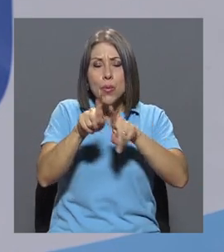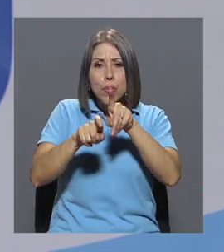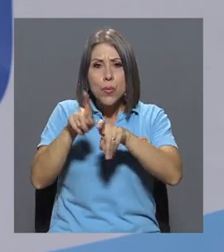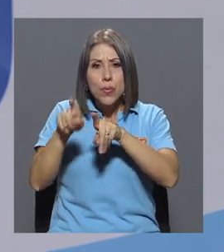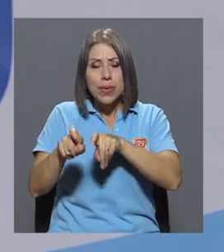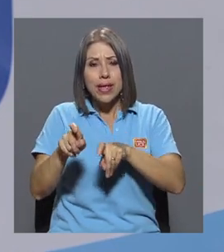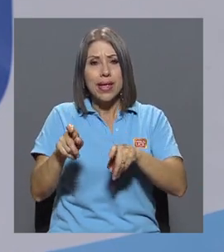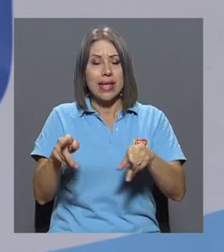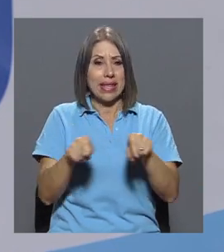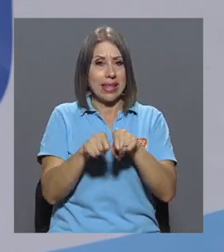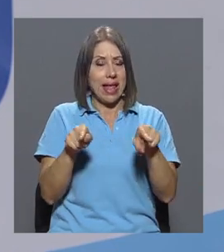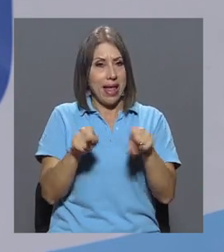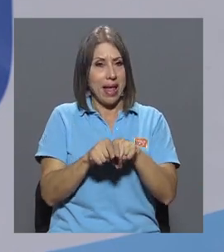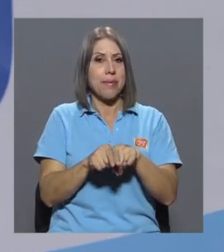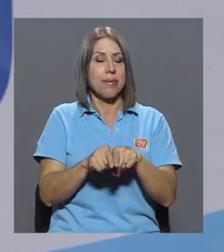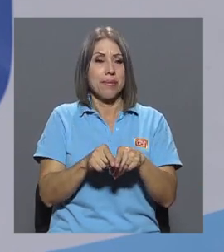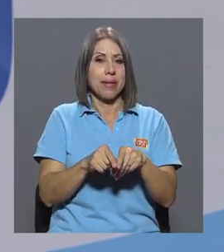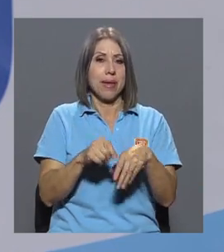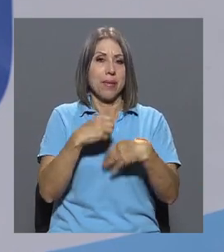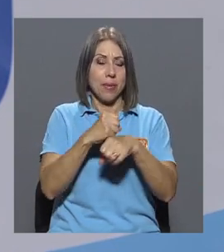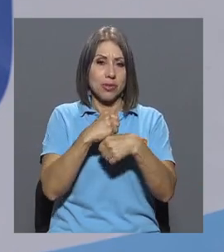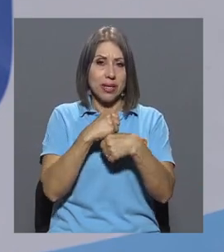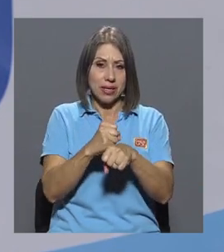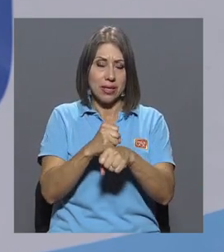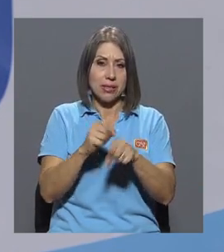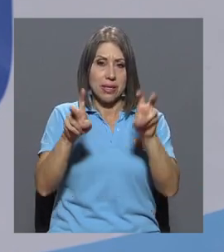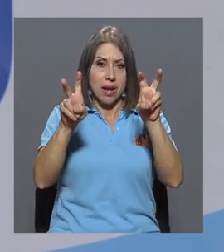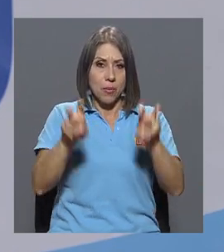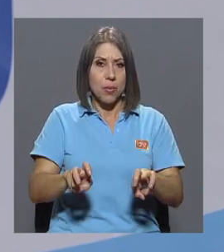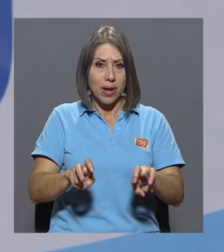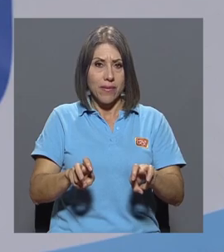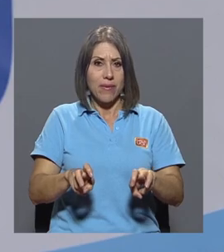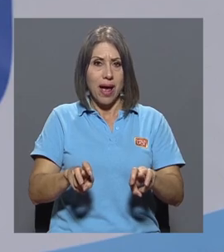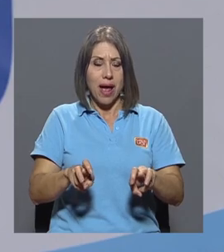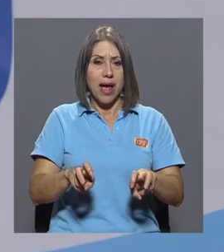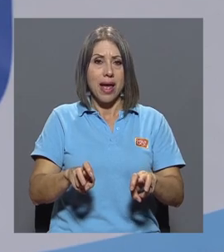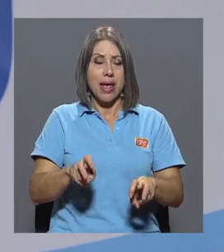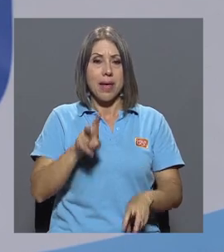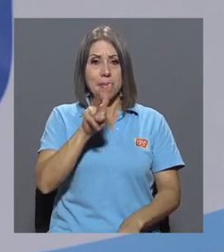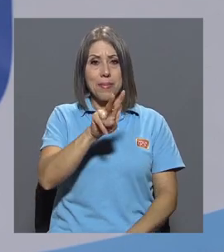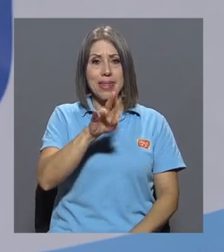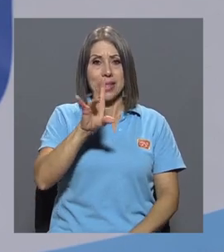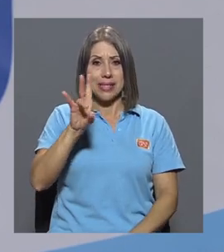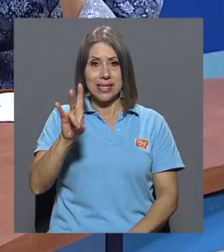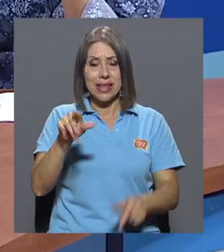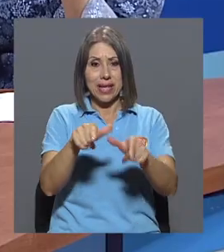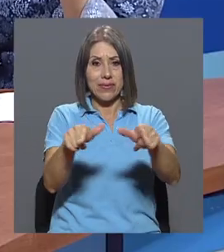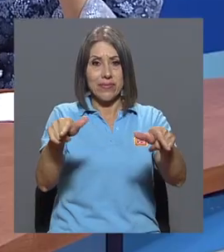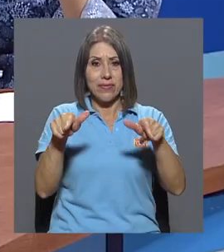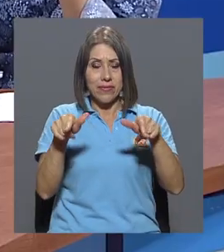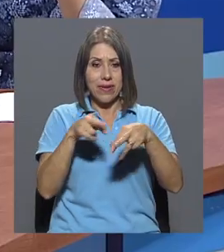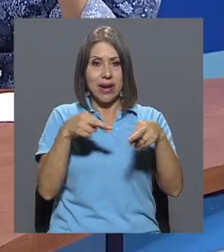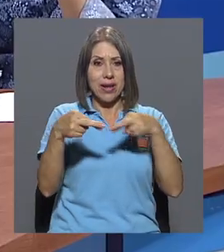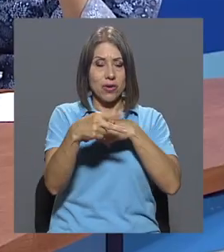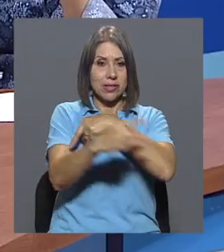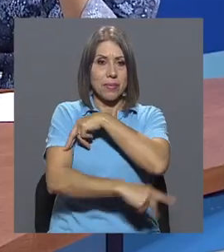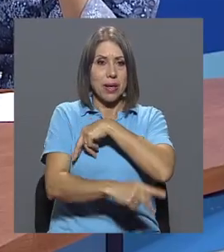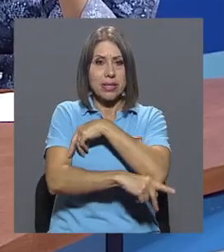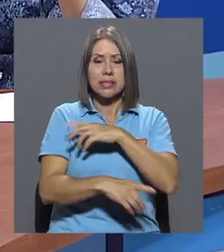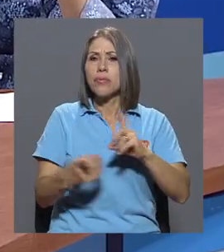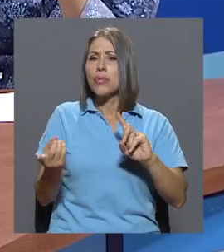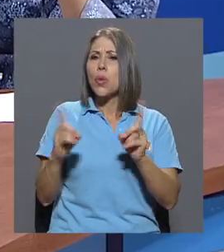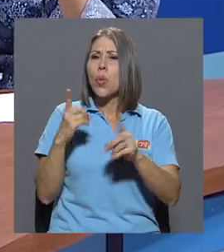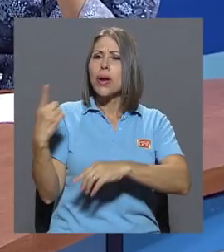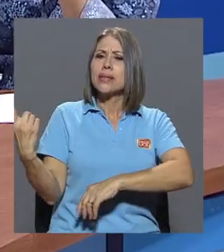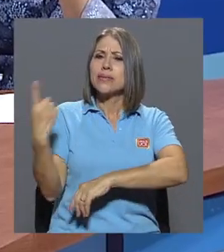digamos a realizar la prueba en 27 regiones del país en qué fechas me comentó usted